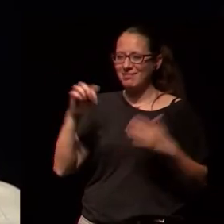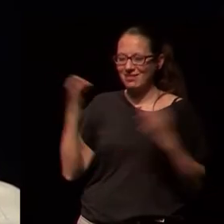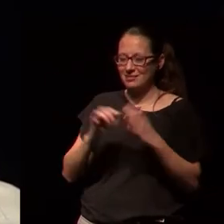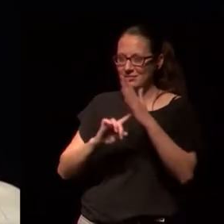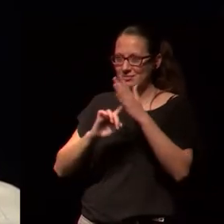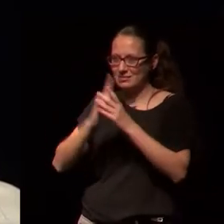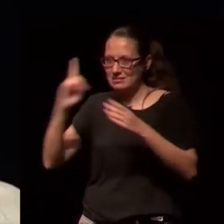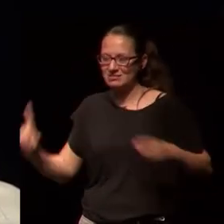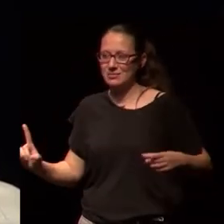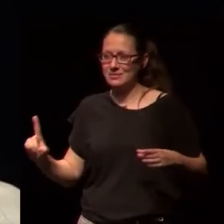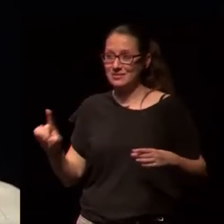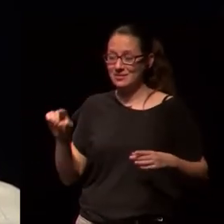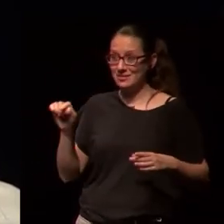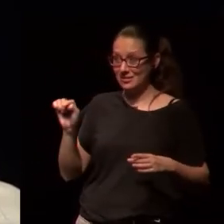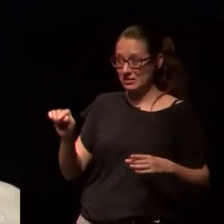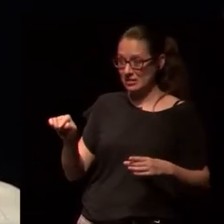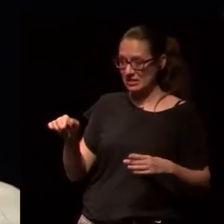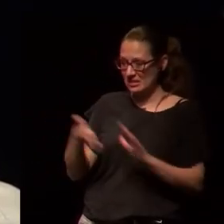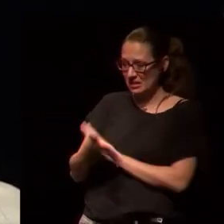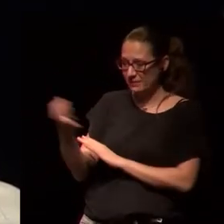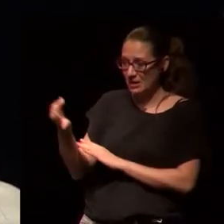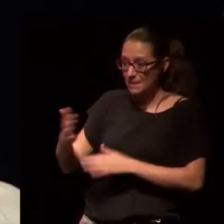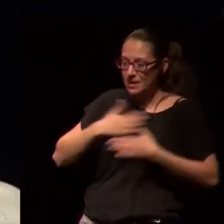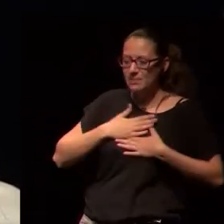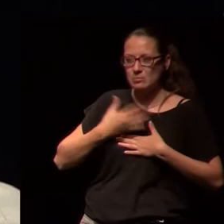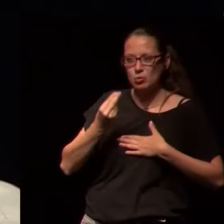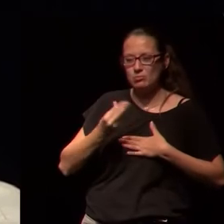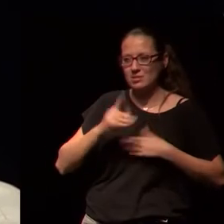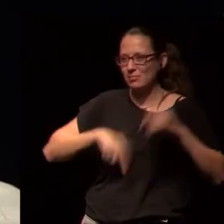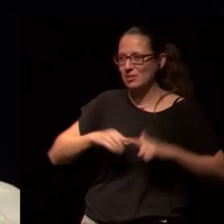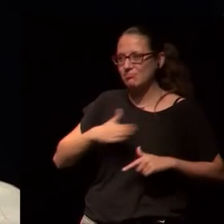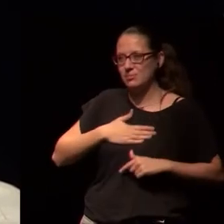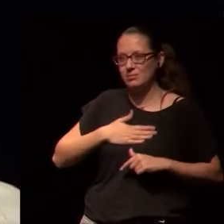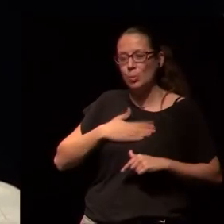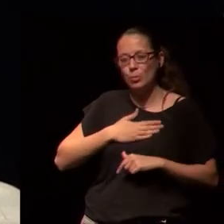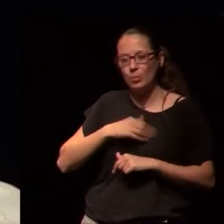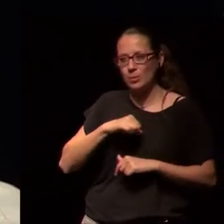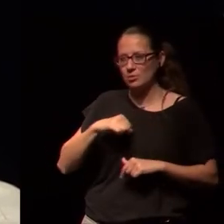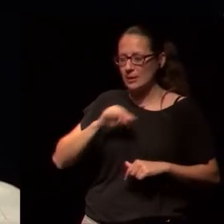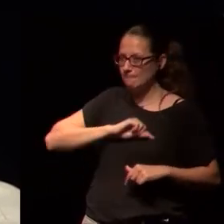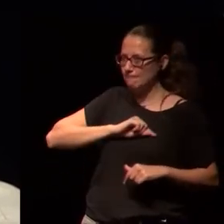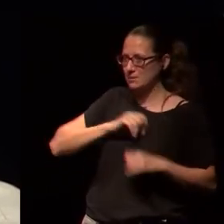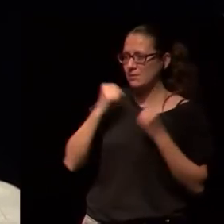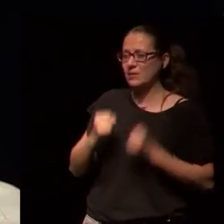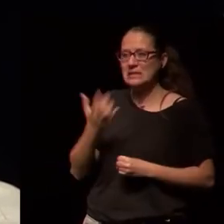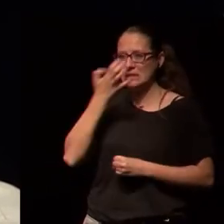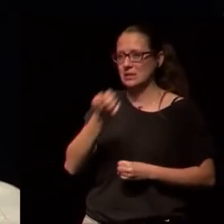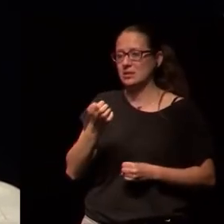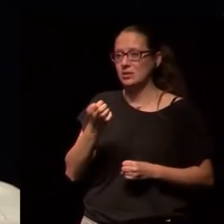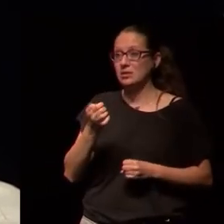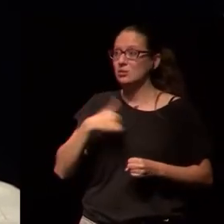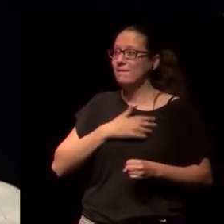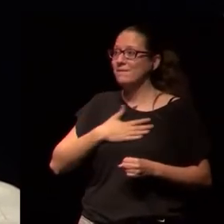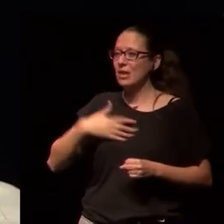ser excluido. Es muy personal, muy serio, y voy a citar